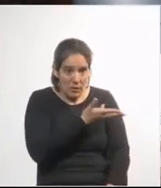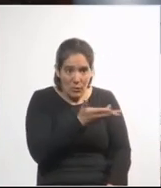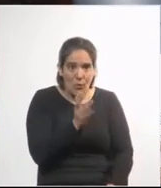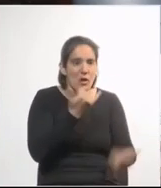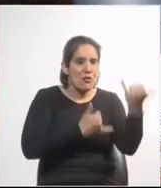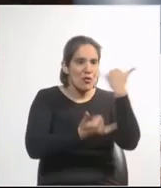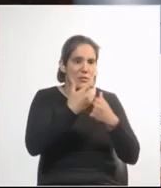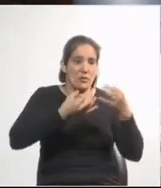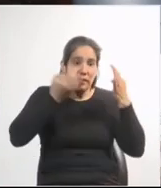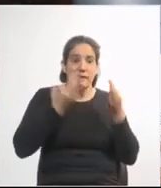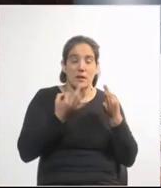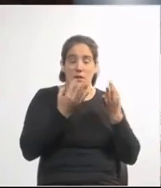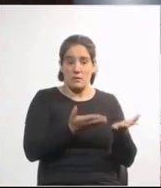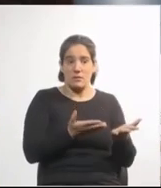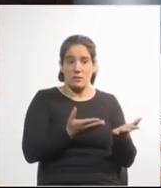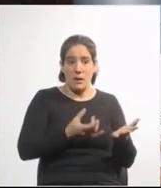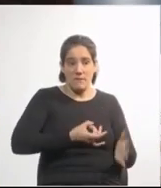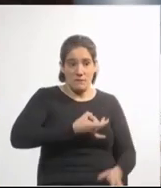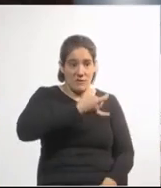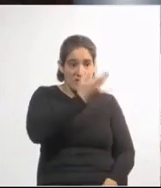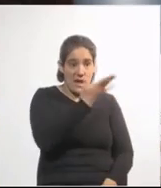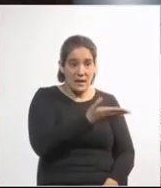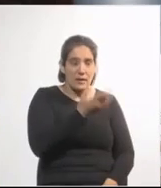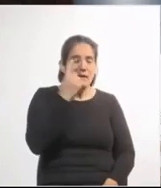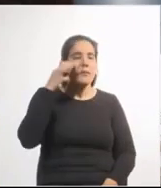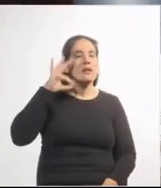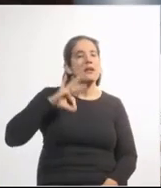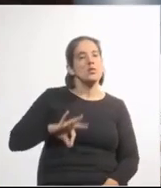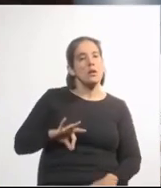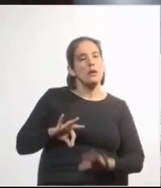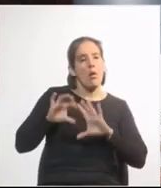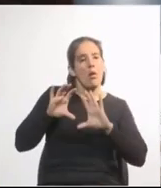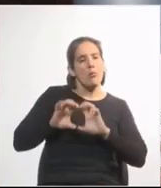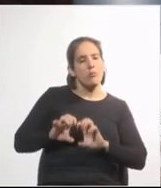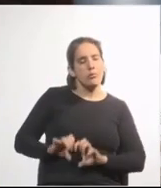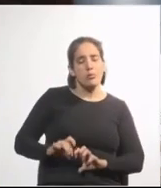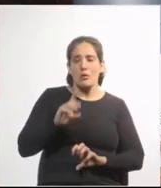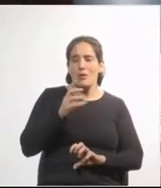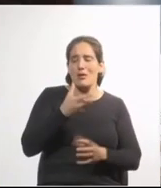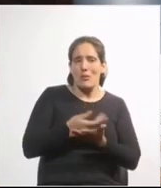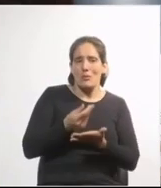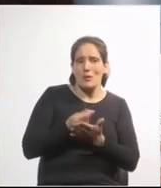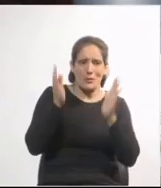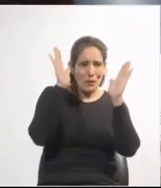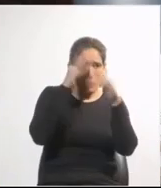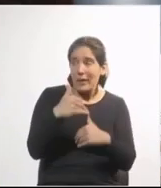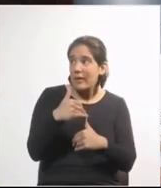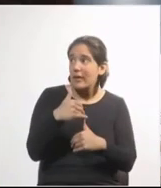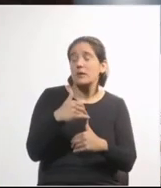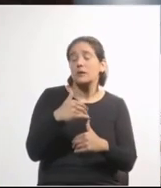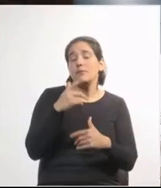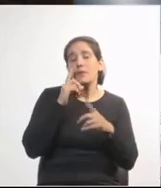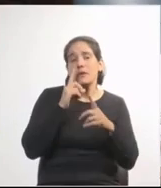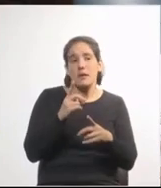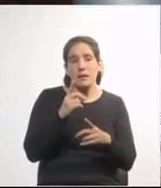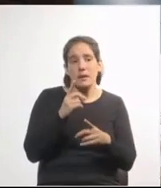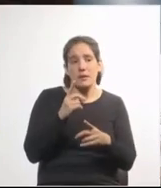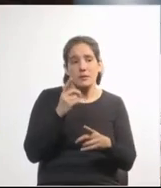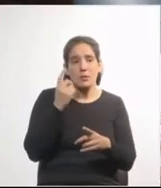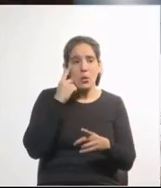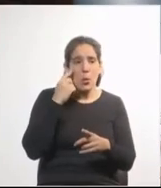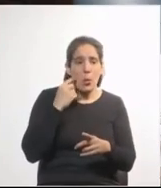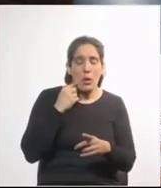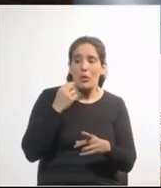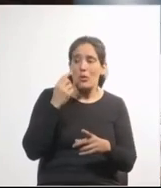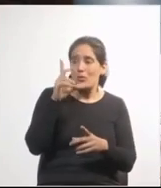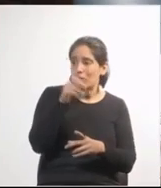informaciones oficiales. A la caída del poder adquisitivo de los salarios y jubilaciones, al notable incremento del número de